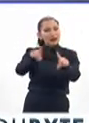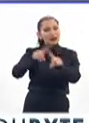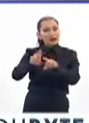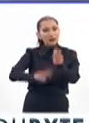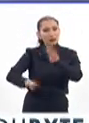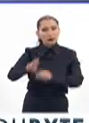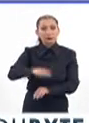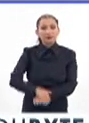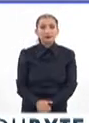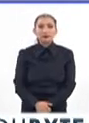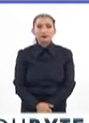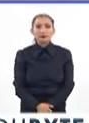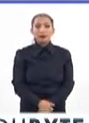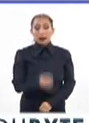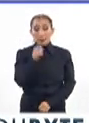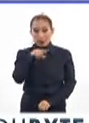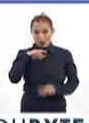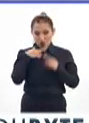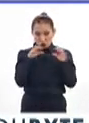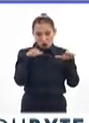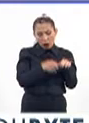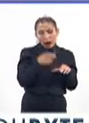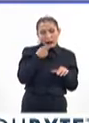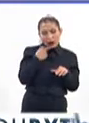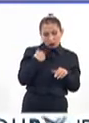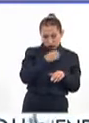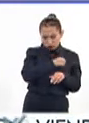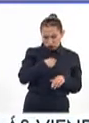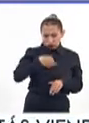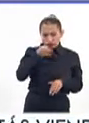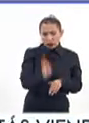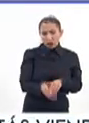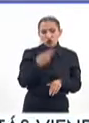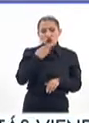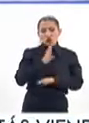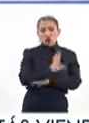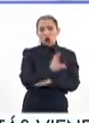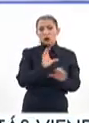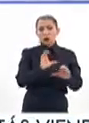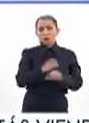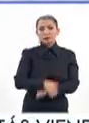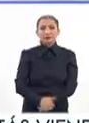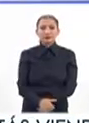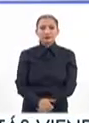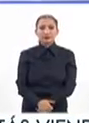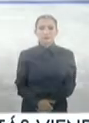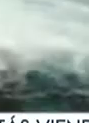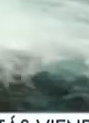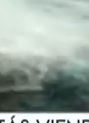Diversidad Biológica. En ellas ha destacado su compromiso con la preservación.